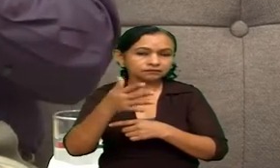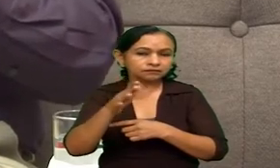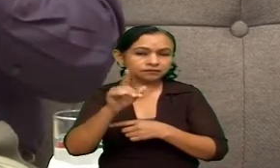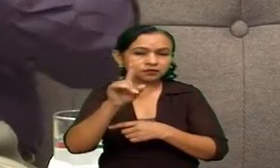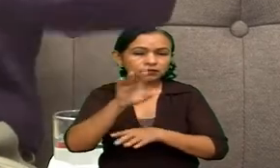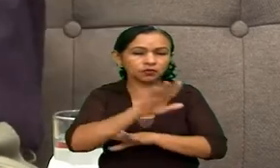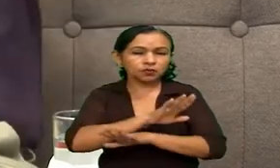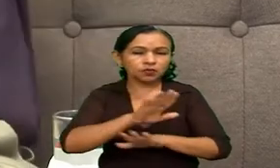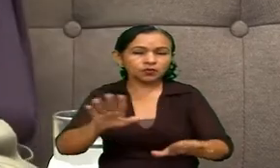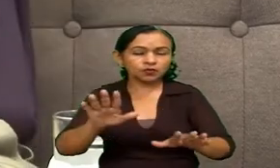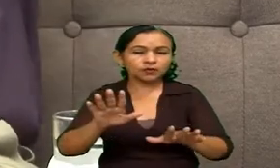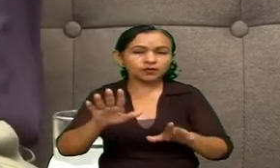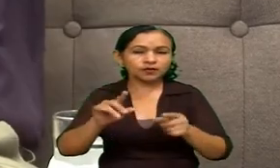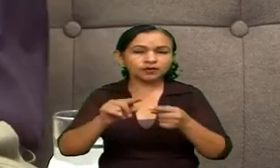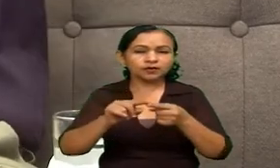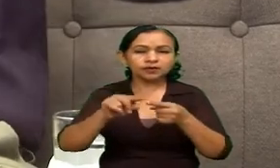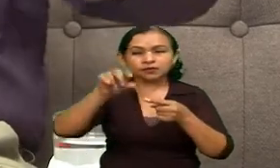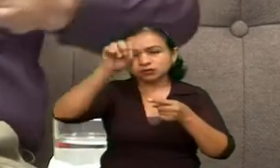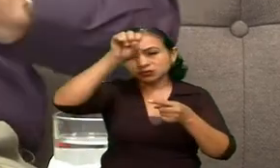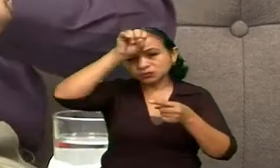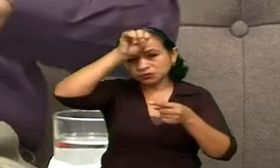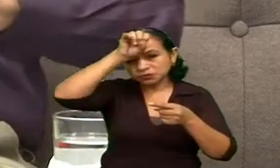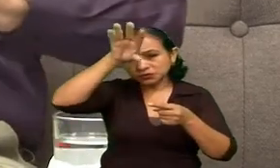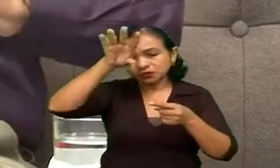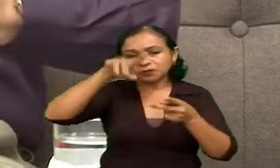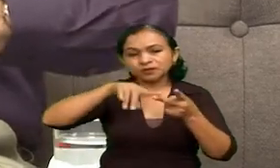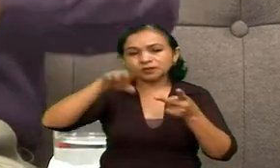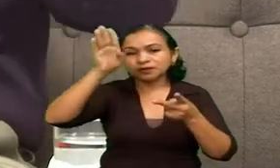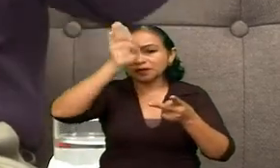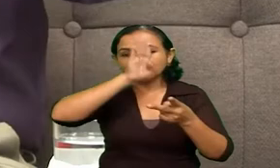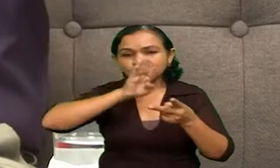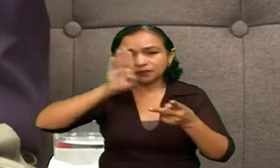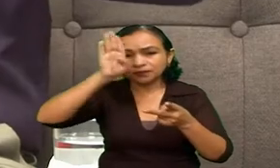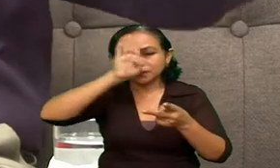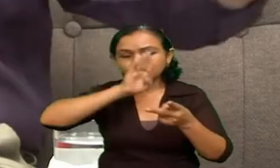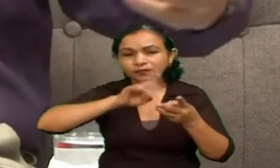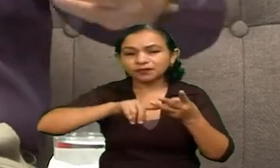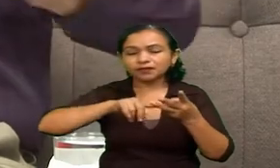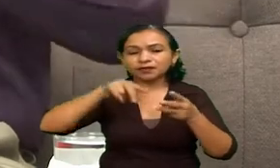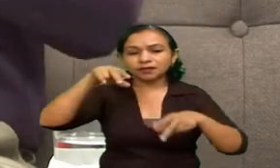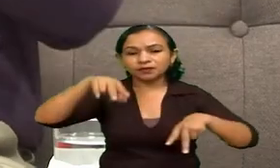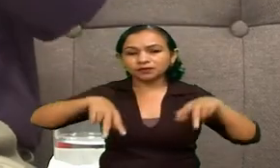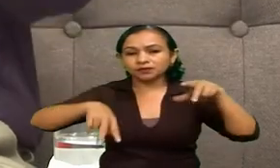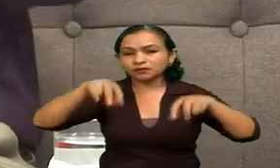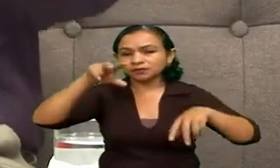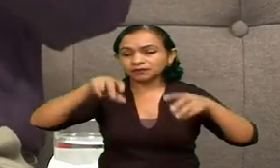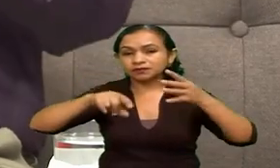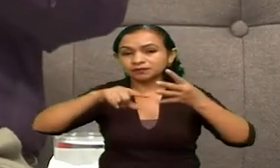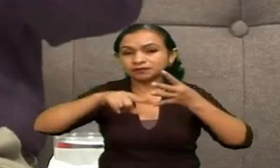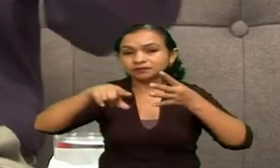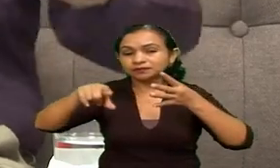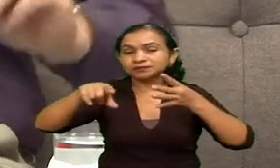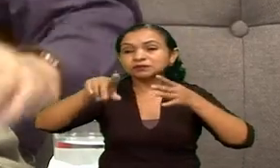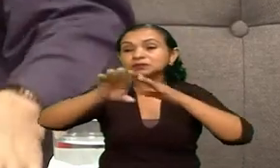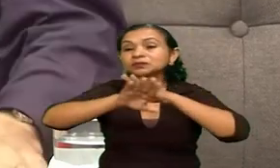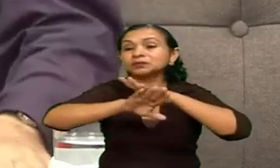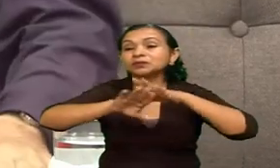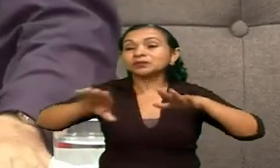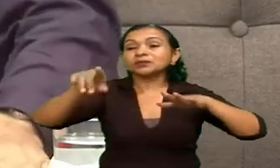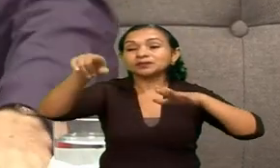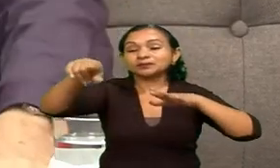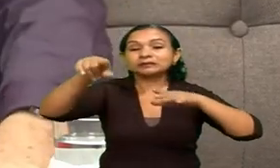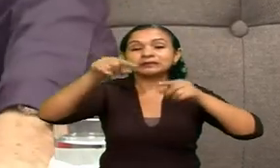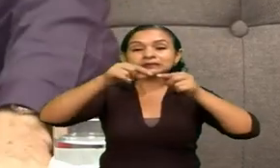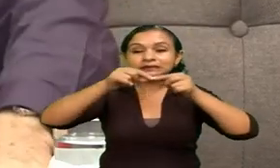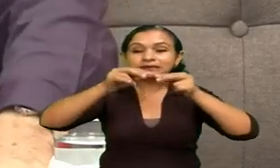último lugar, allá en Ciuna o en Bluefield o en Nueva Segovia, los últimos circuitos que se estaban